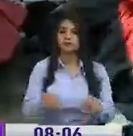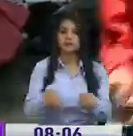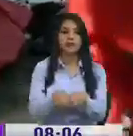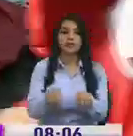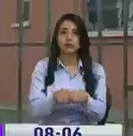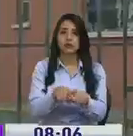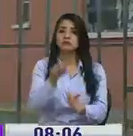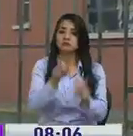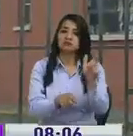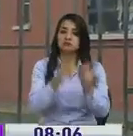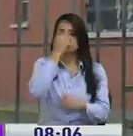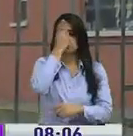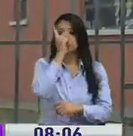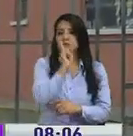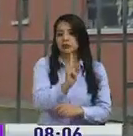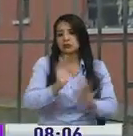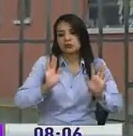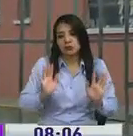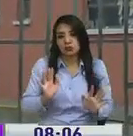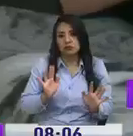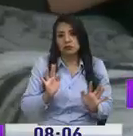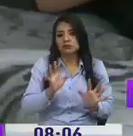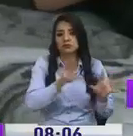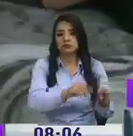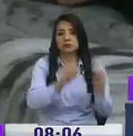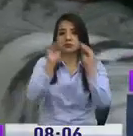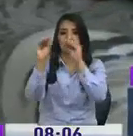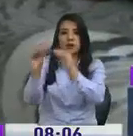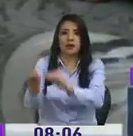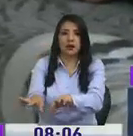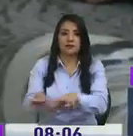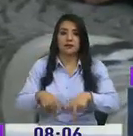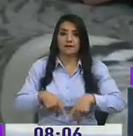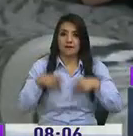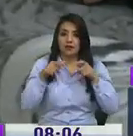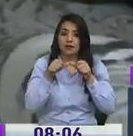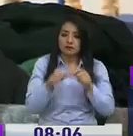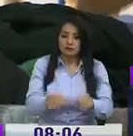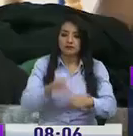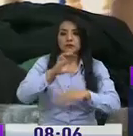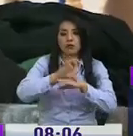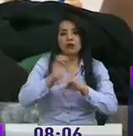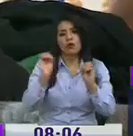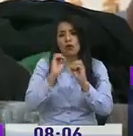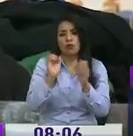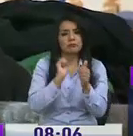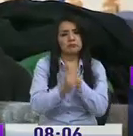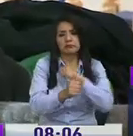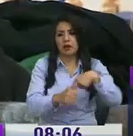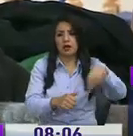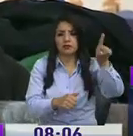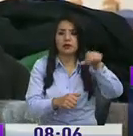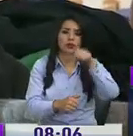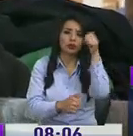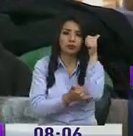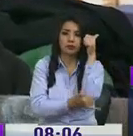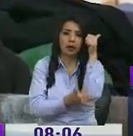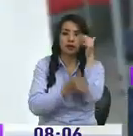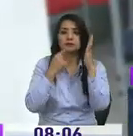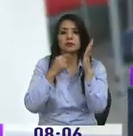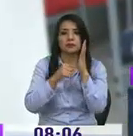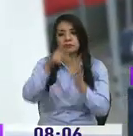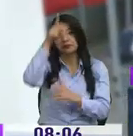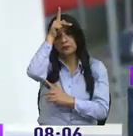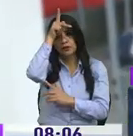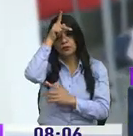tomado esta reubicación como un impulso, unos para restablecer su vida en Ecuador y otros para seguir su camino a países como Perú. En